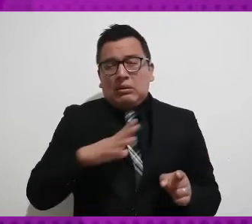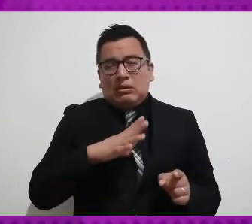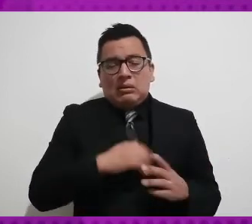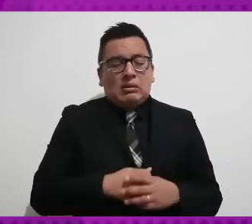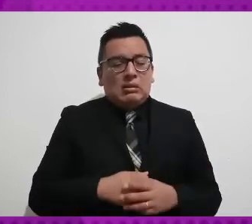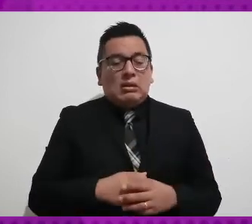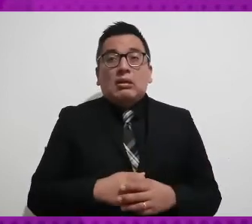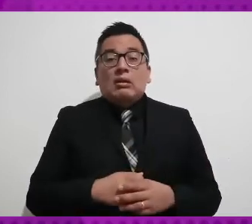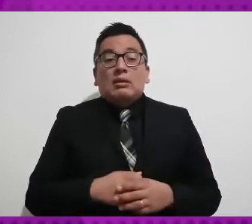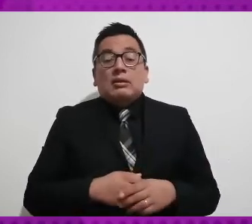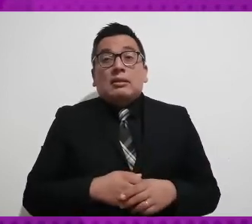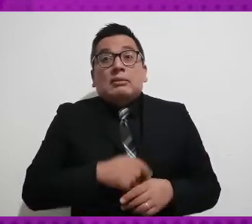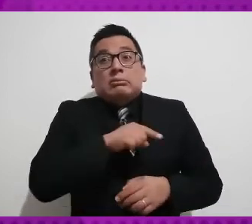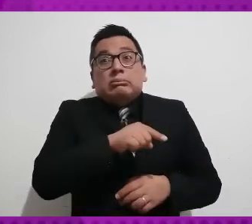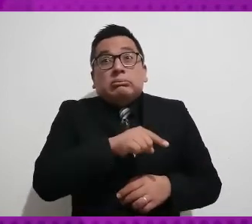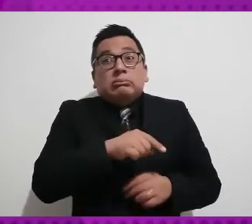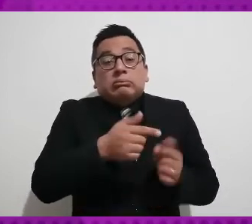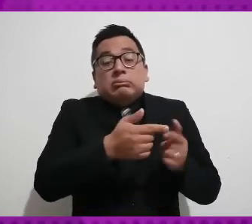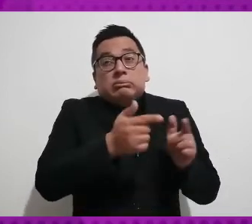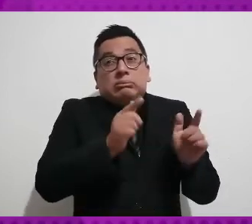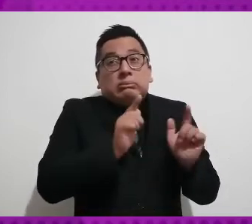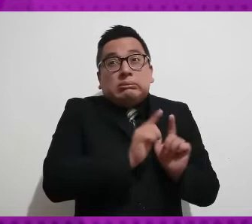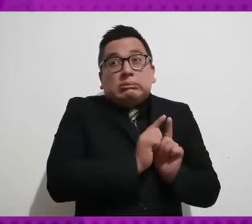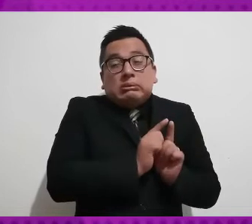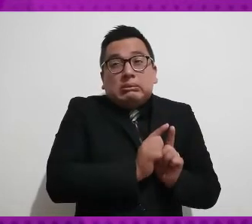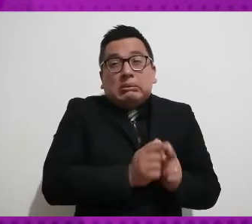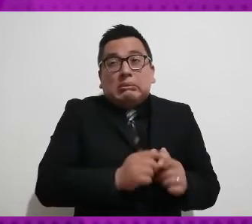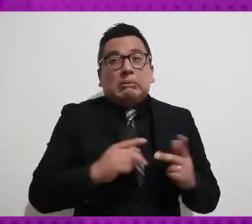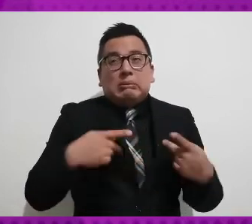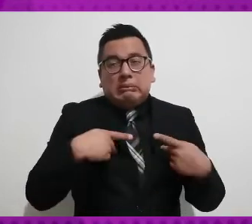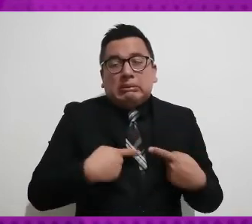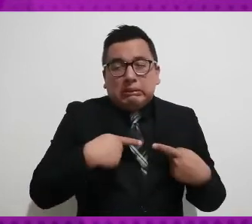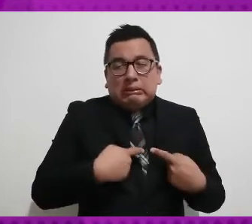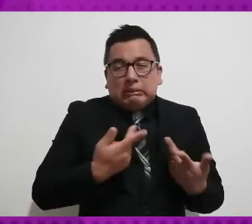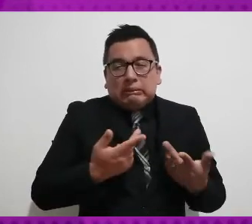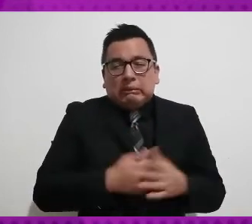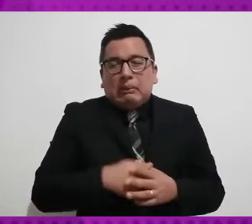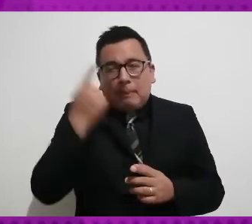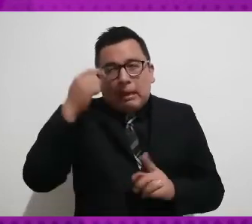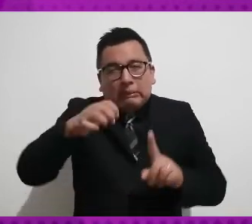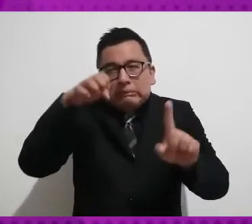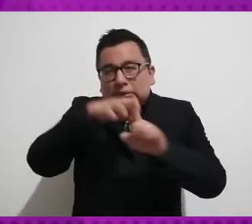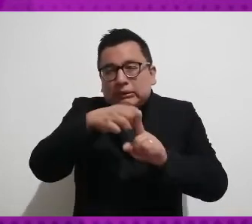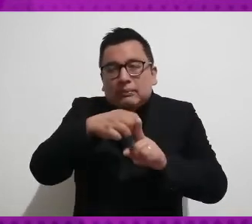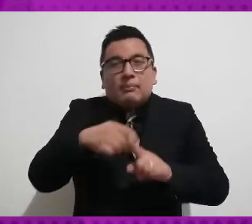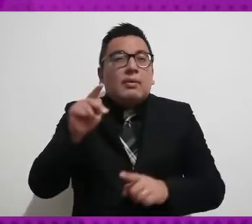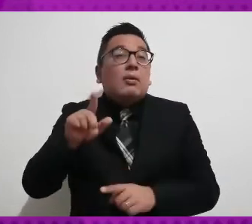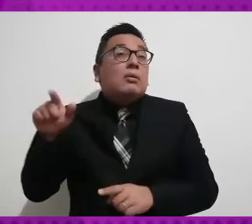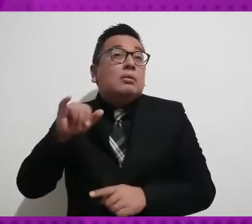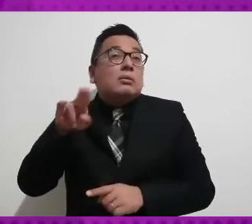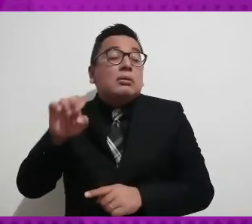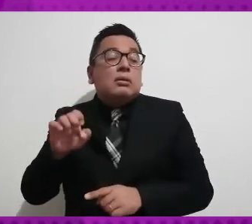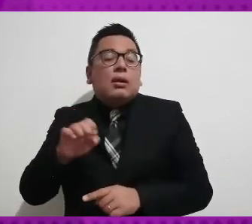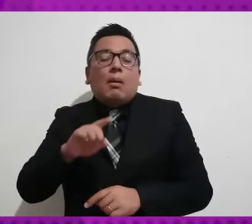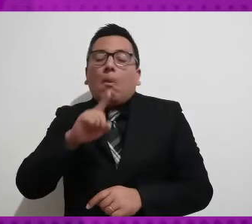que finalmente el INE pues determinó que era ilegal, y creo que esto pues da certeza a los ciudadanos, ¿no? Que no se deje engañar